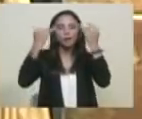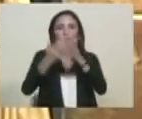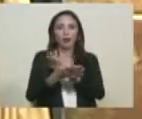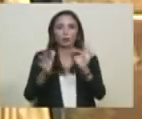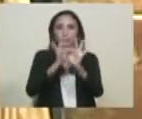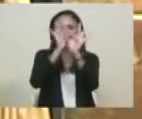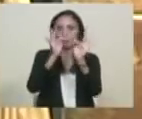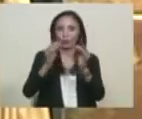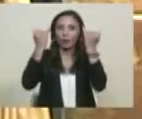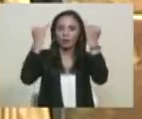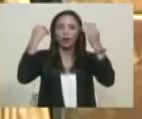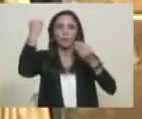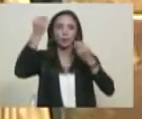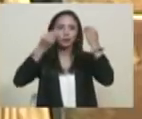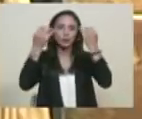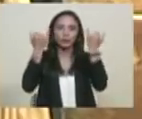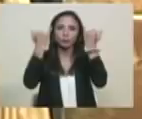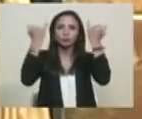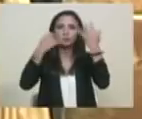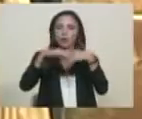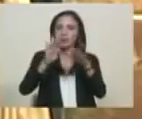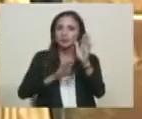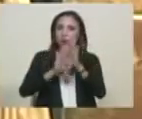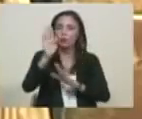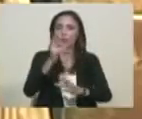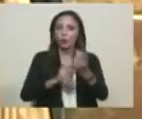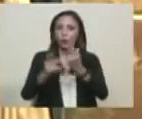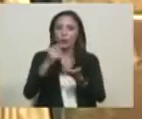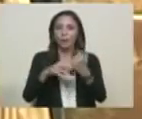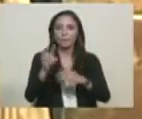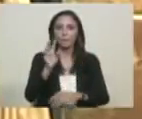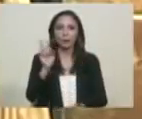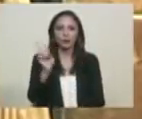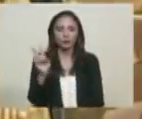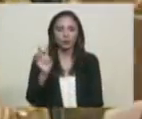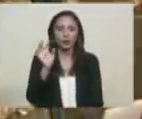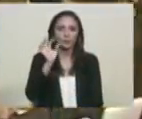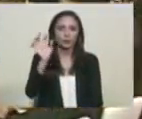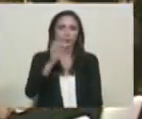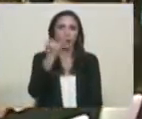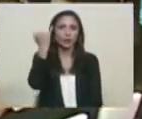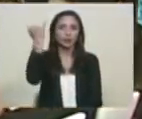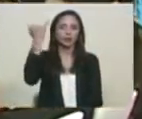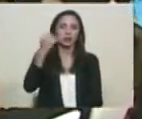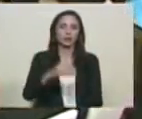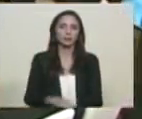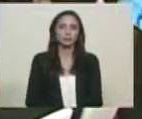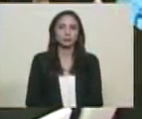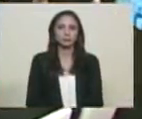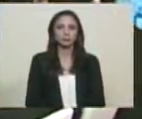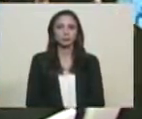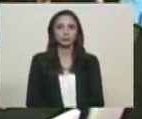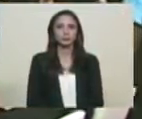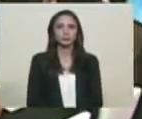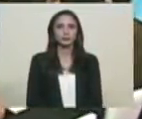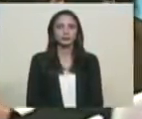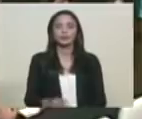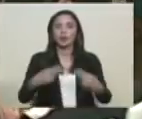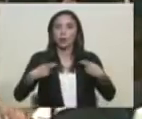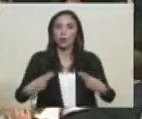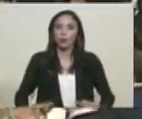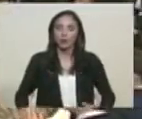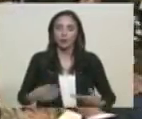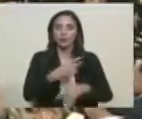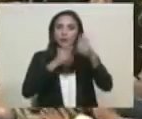genuina del pensamiento económico venezolano, del nuevo pensamiento humanista,